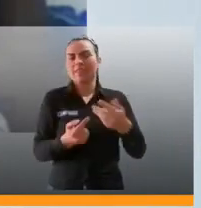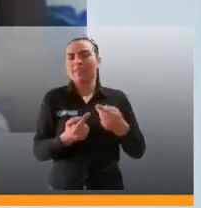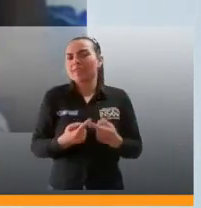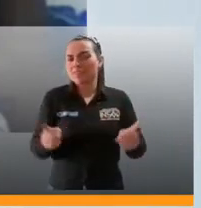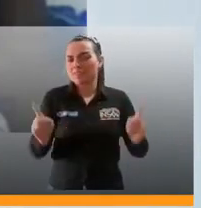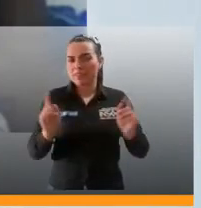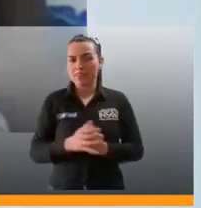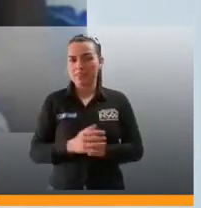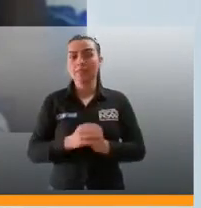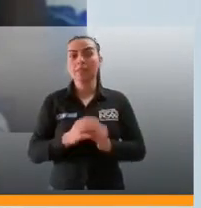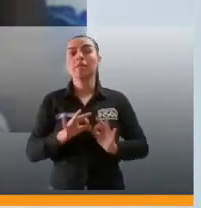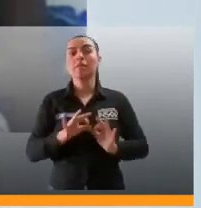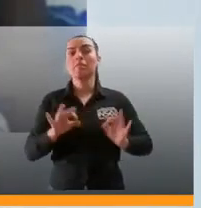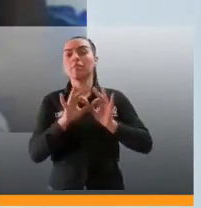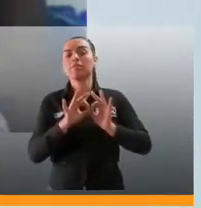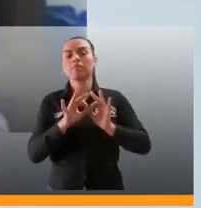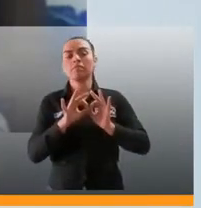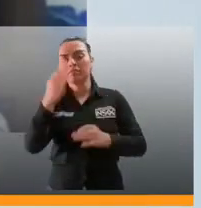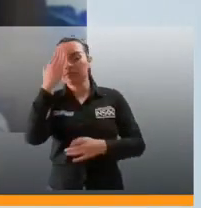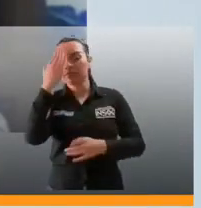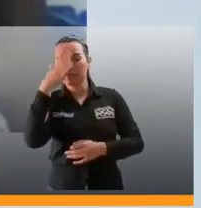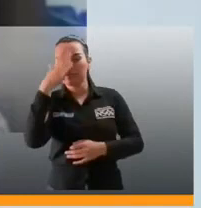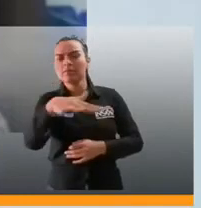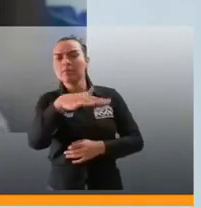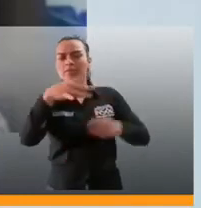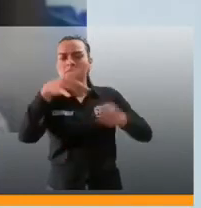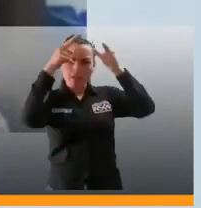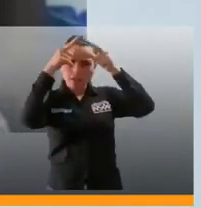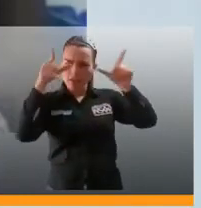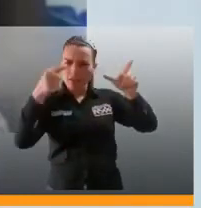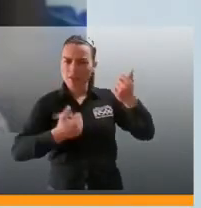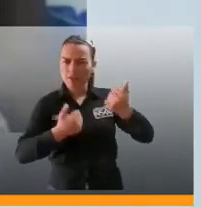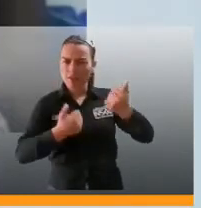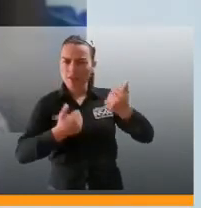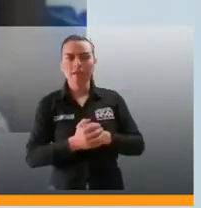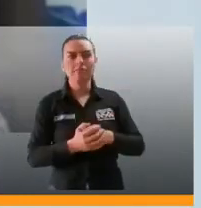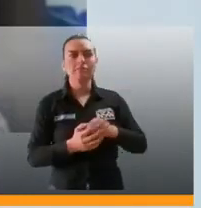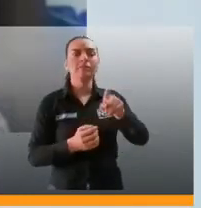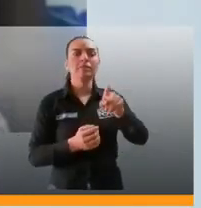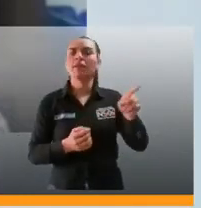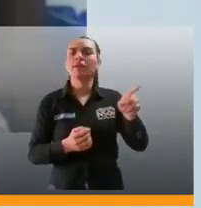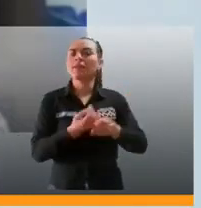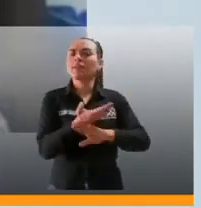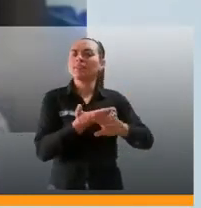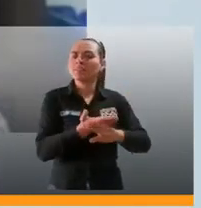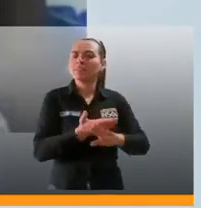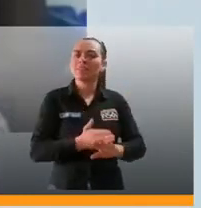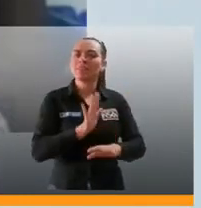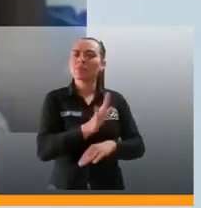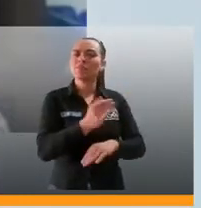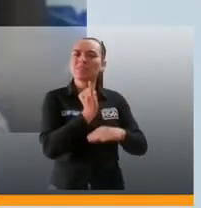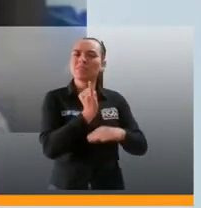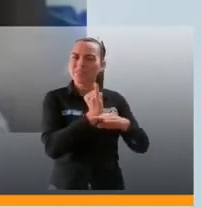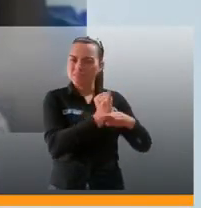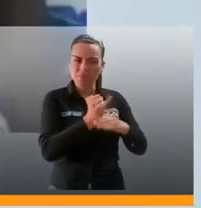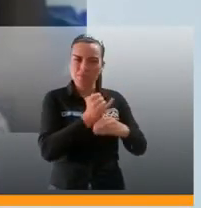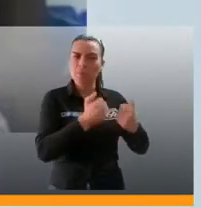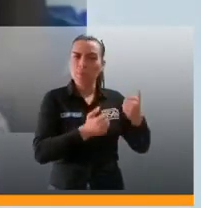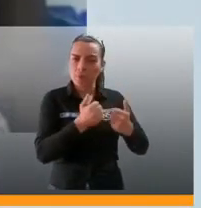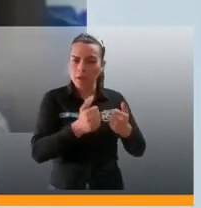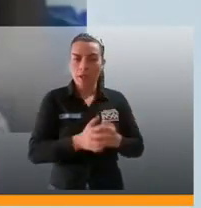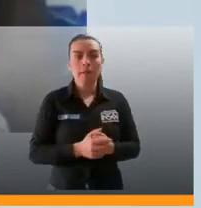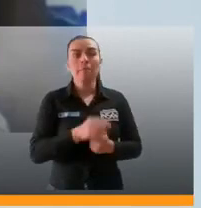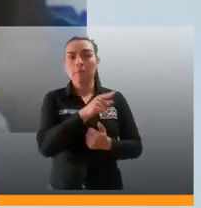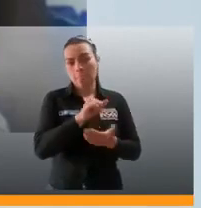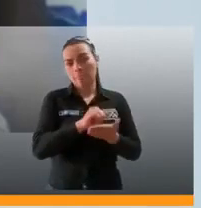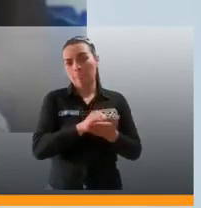los lenguajes, hay que tener en cuenta, digamos que las exigencias institucionales en este momento que recaen